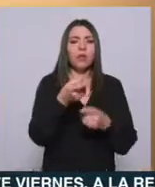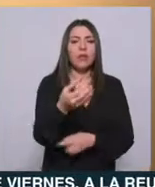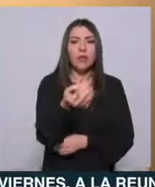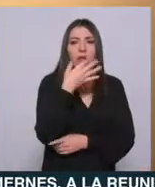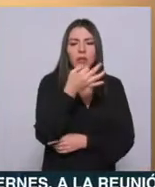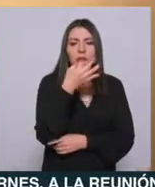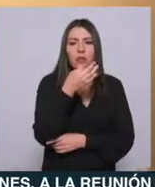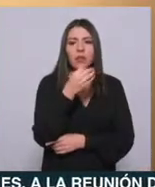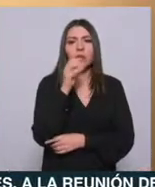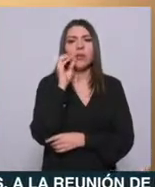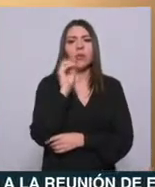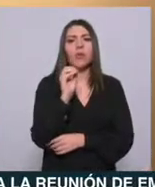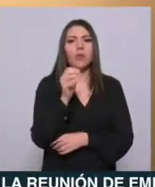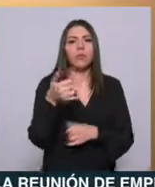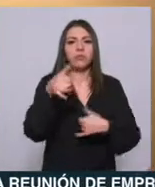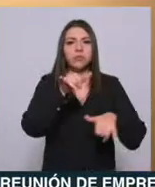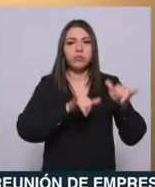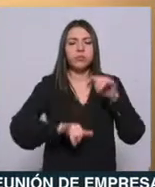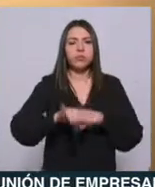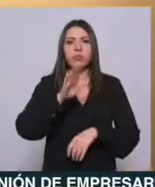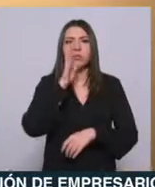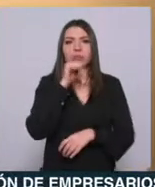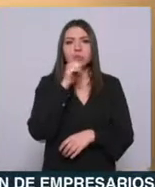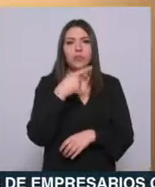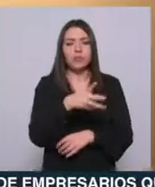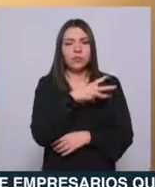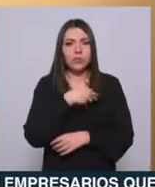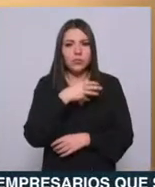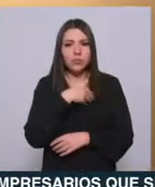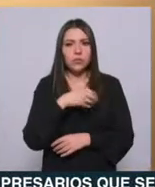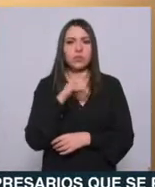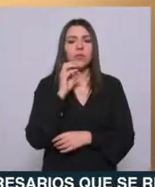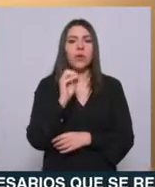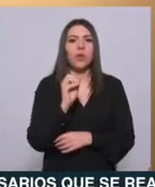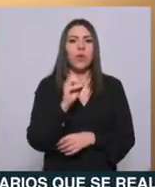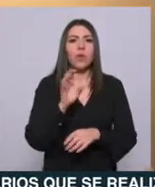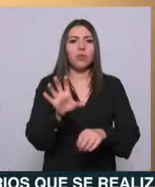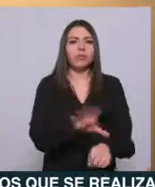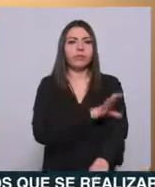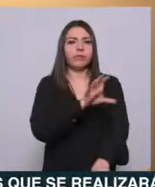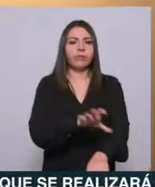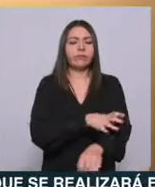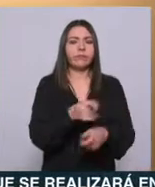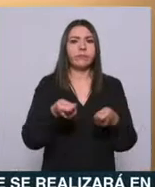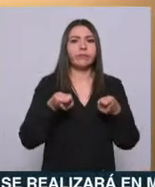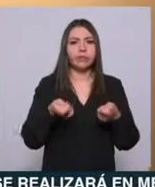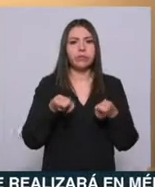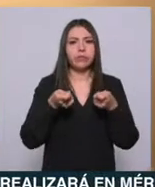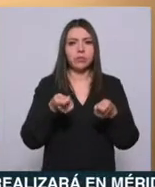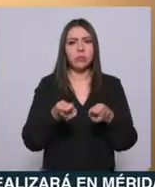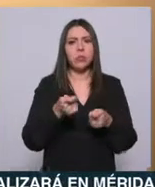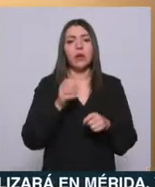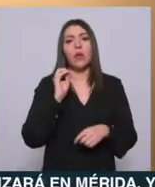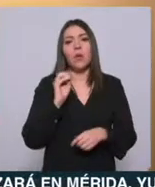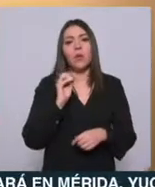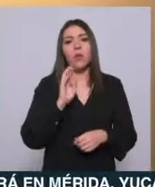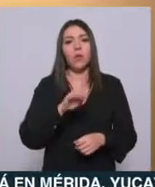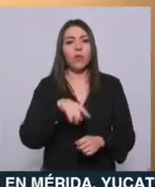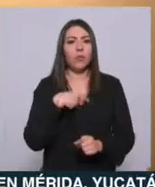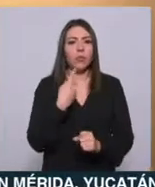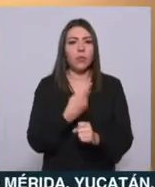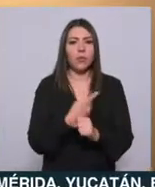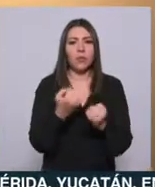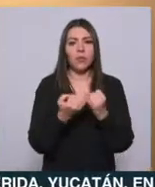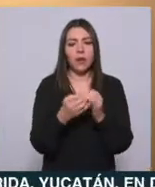castración química o inclusive electroshocks, hasta llegar también a las violaciones correctivas, como